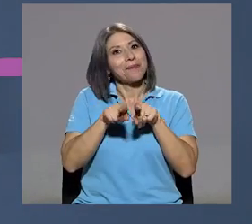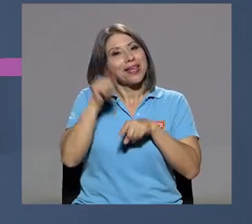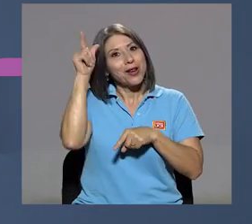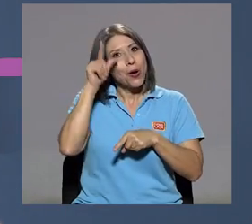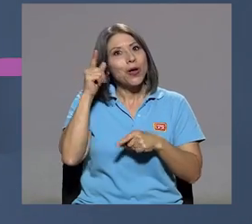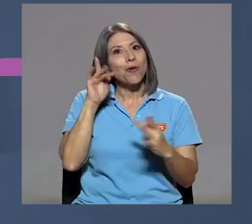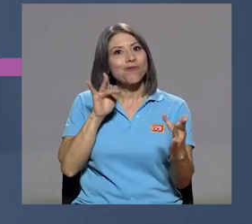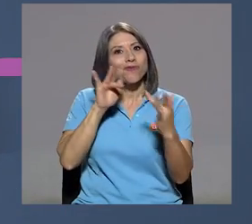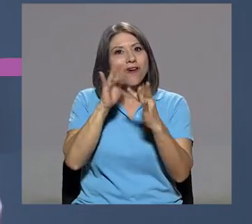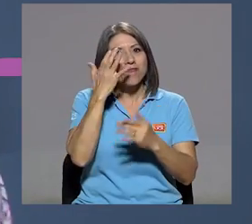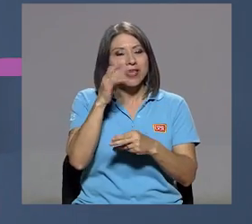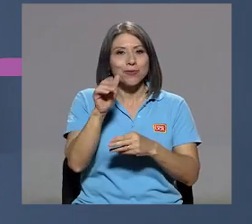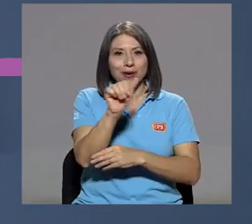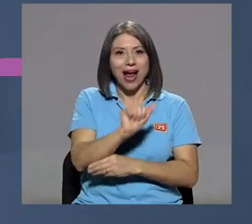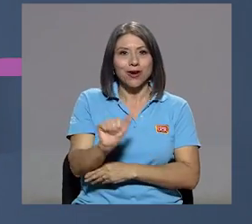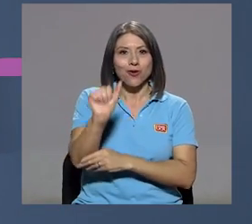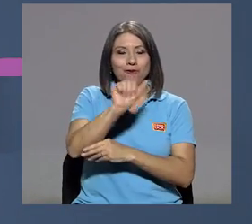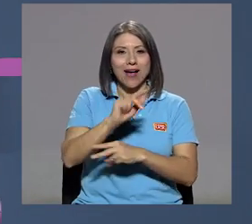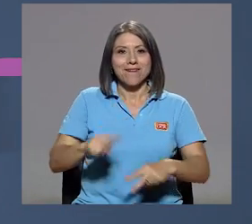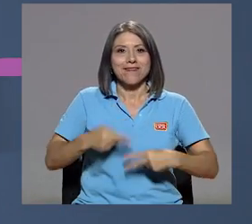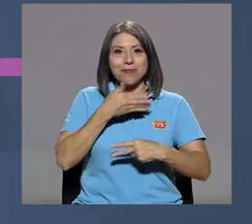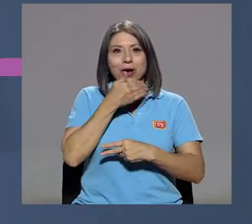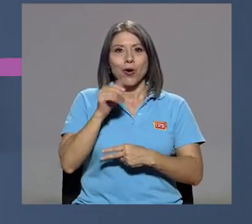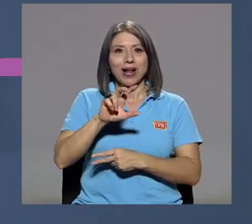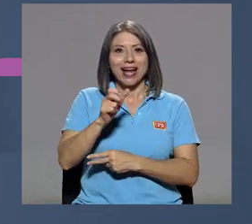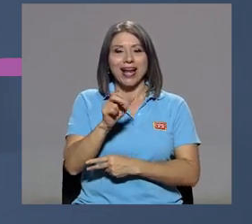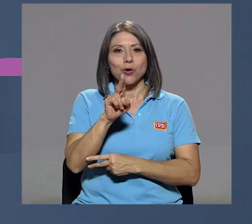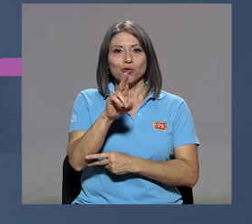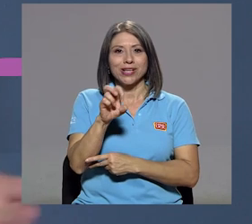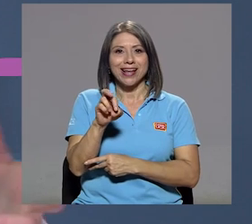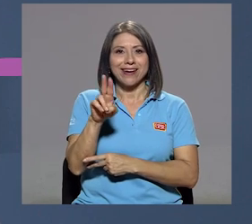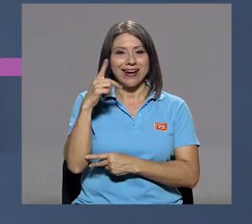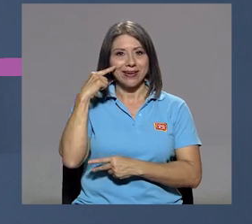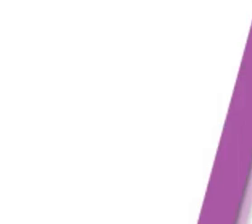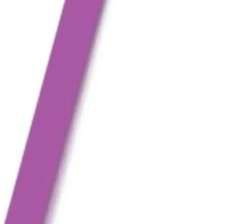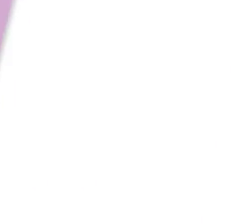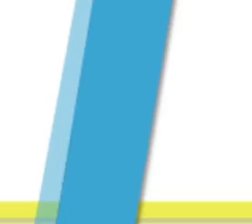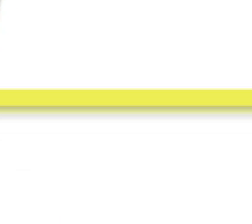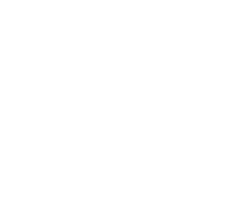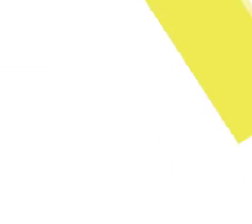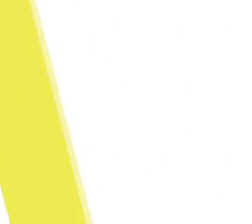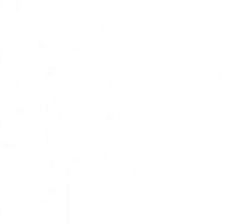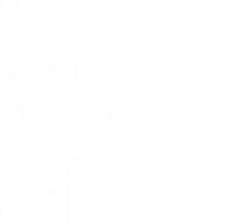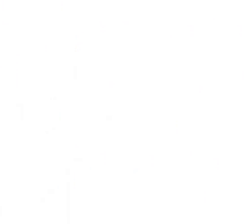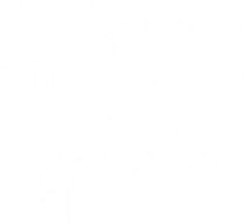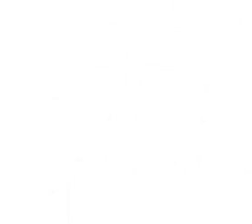por supuesto, en Facebook en @vivirmejorcanalucr. Hasta la próxima.